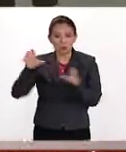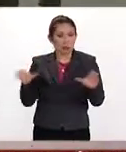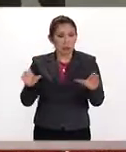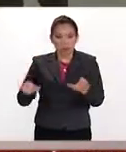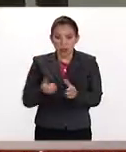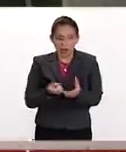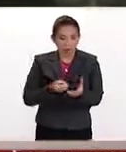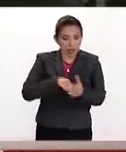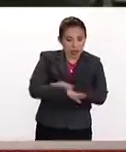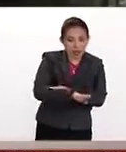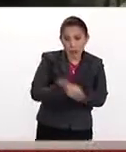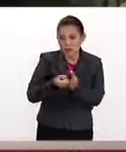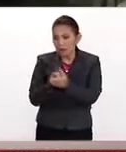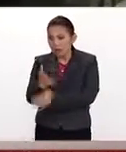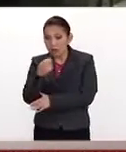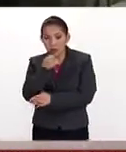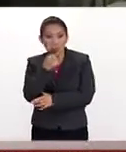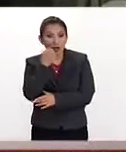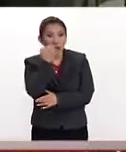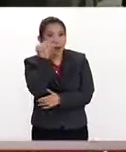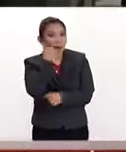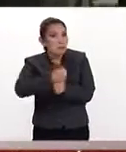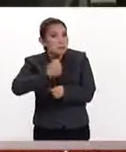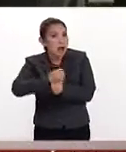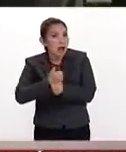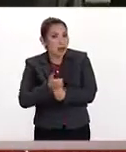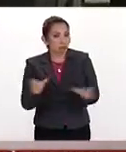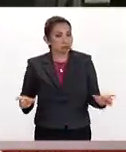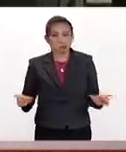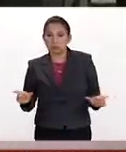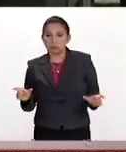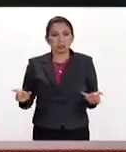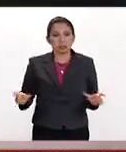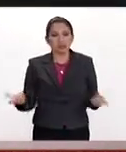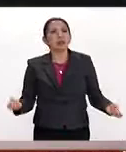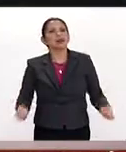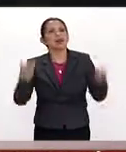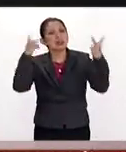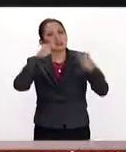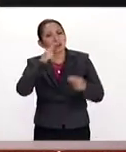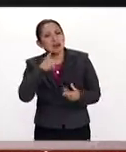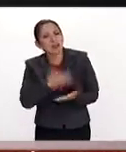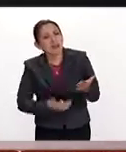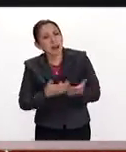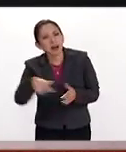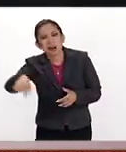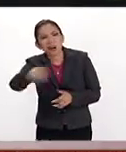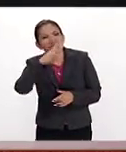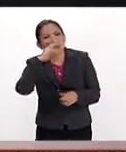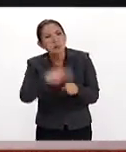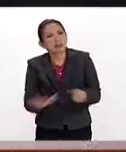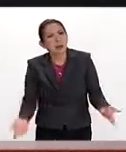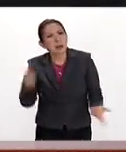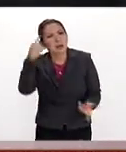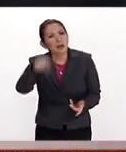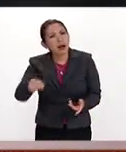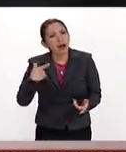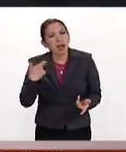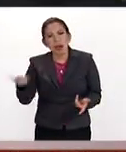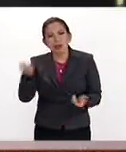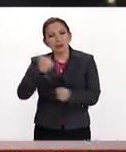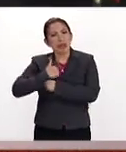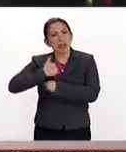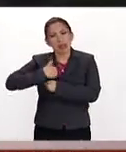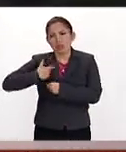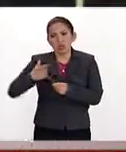entrada y a las salidas a los niños de las escuelas primarias públicas. Es decir, ¿cuántas autoridades están faltando a su responsabilidad como para que lleguemos a